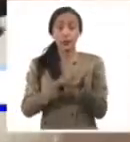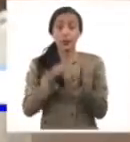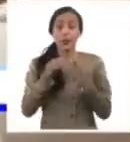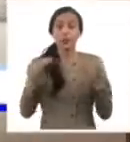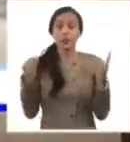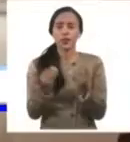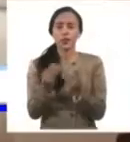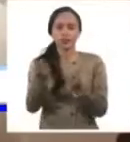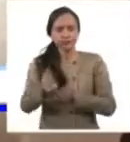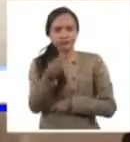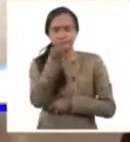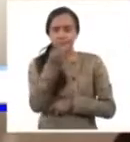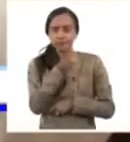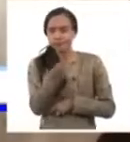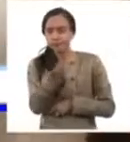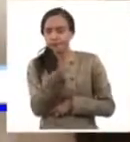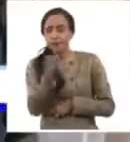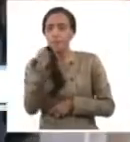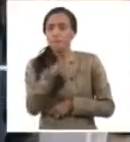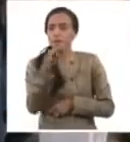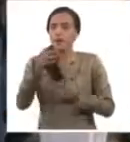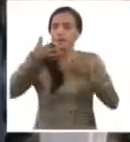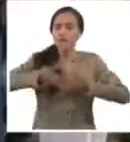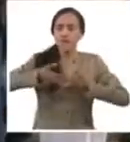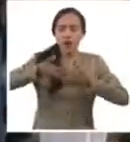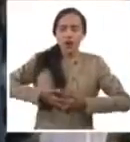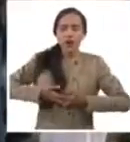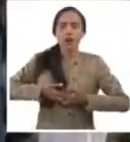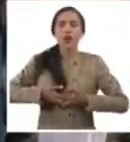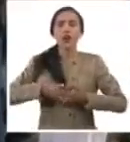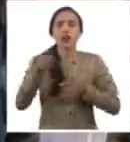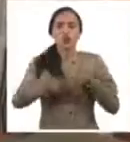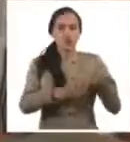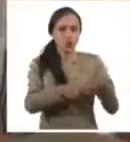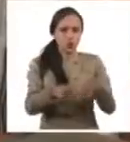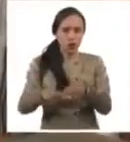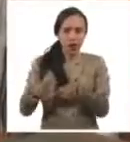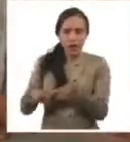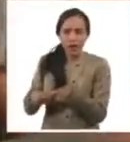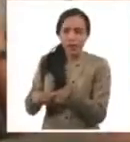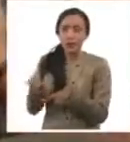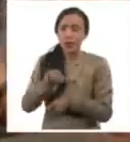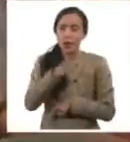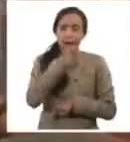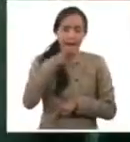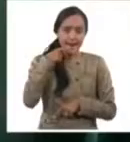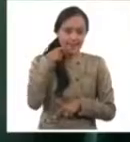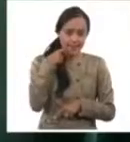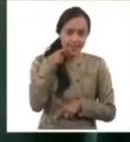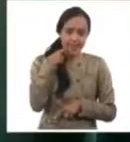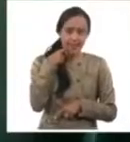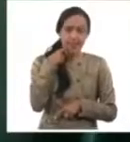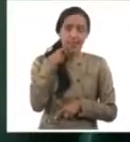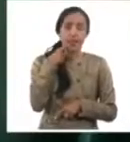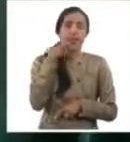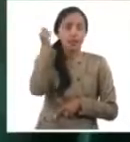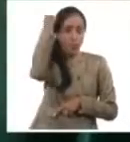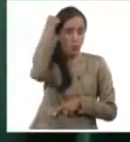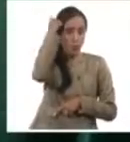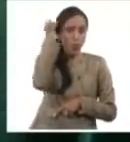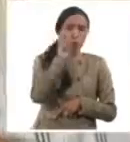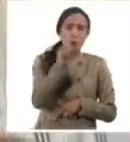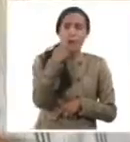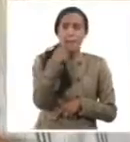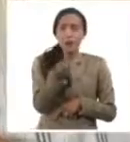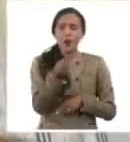agroalimentario, recorrió en Baracoa las fábricas de chocolate, conserva y la extractora de aceite de coco. También se interesó por la desfibradora de coco